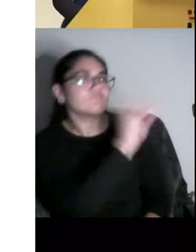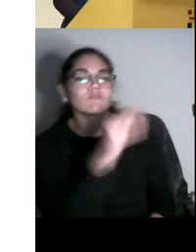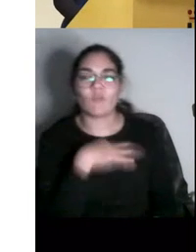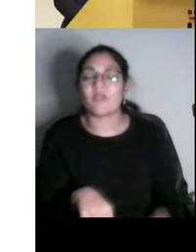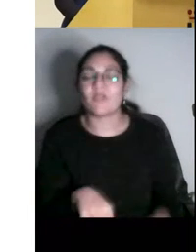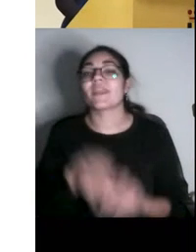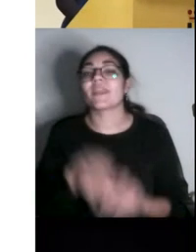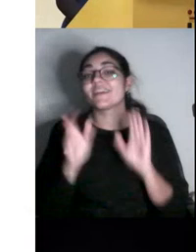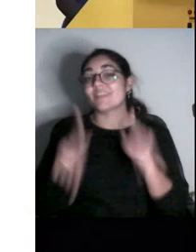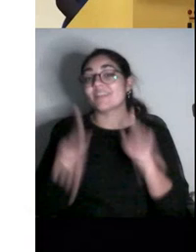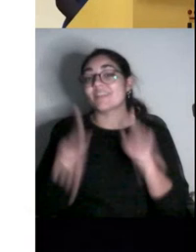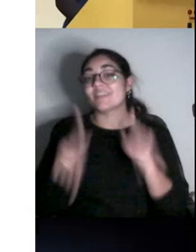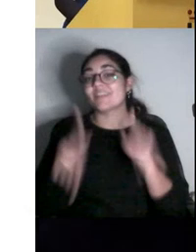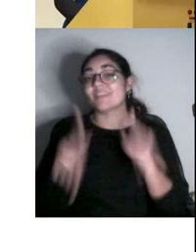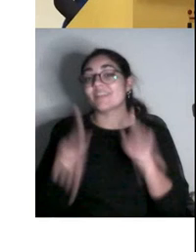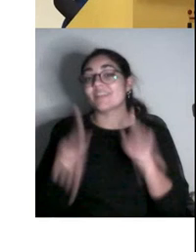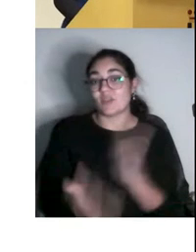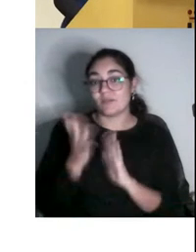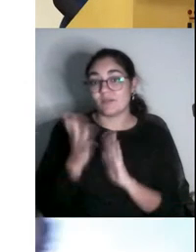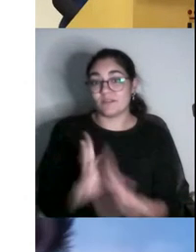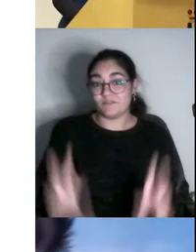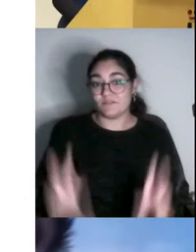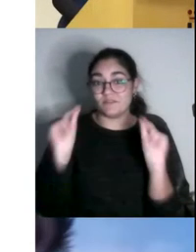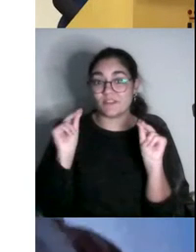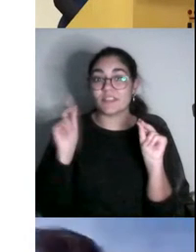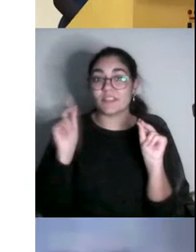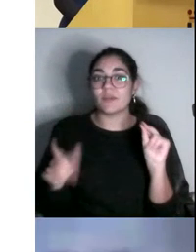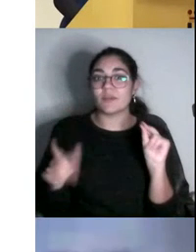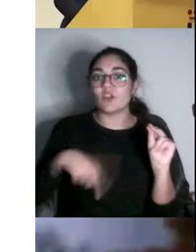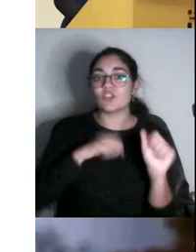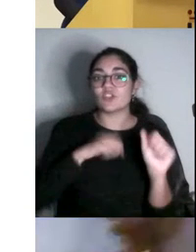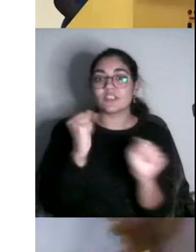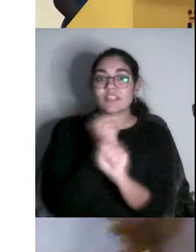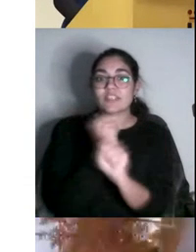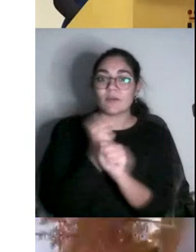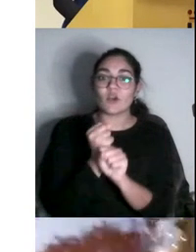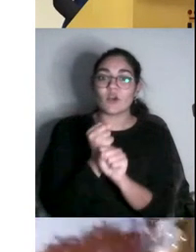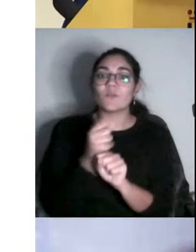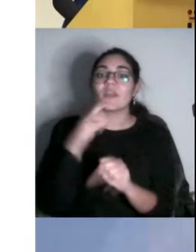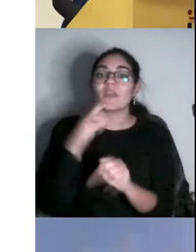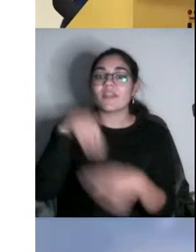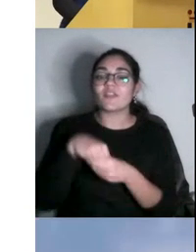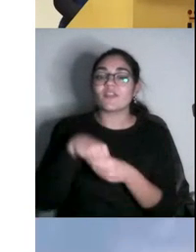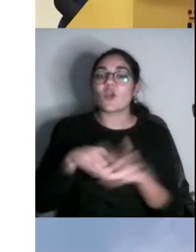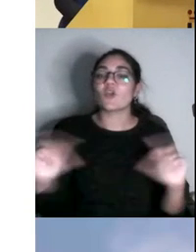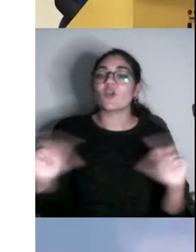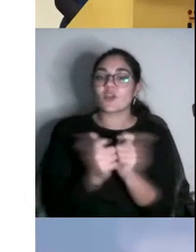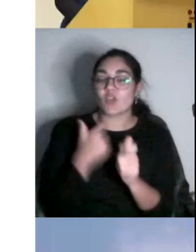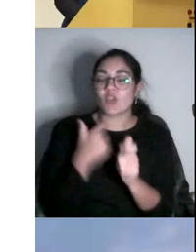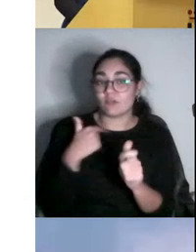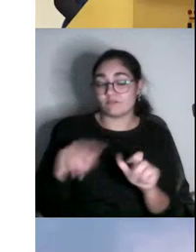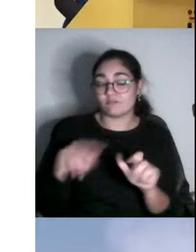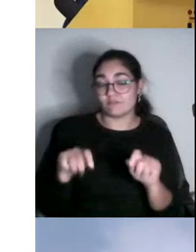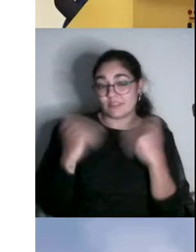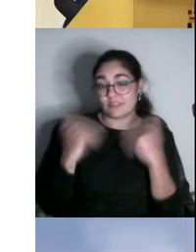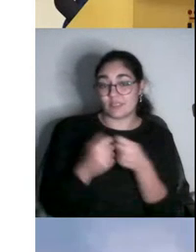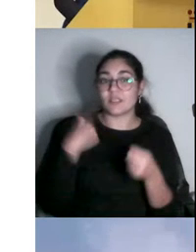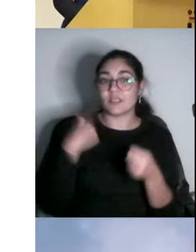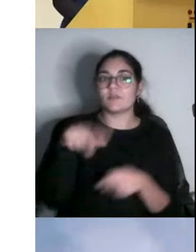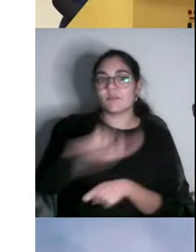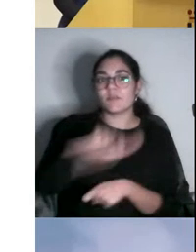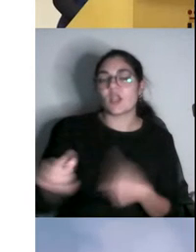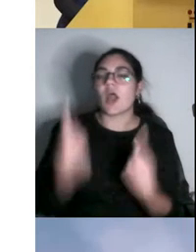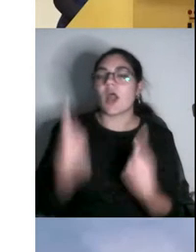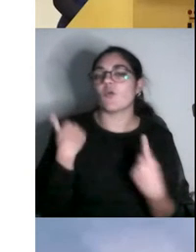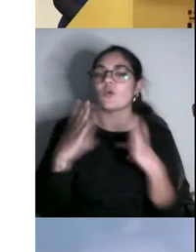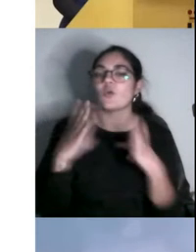la asignatura pues trabajamos también con una red unión de teams con alumnos egresados que ya están trabajando en el medio radiofónico